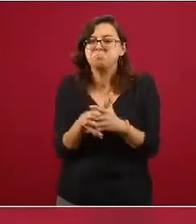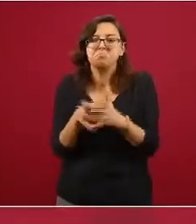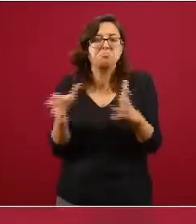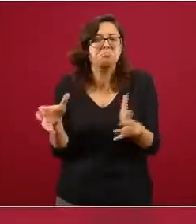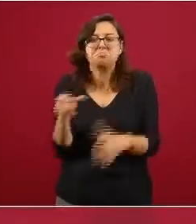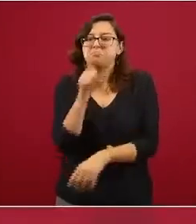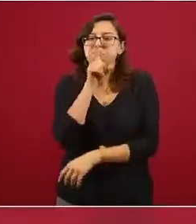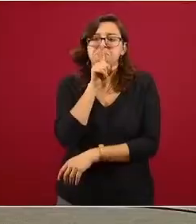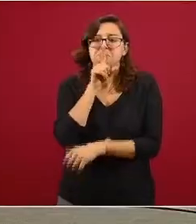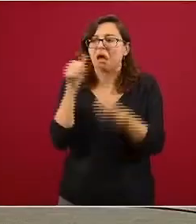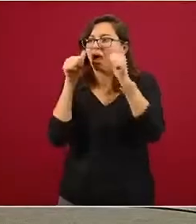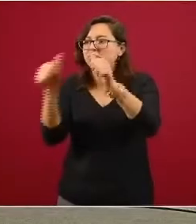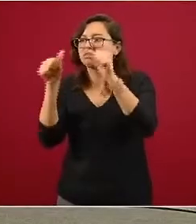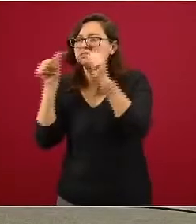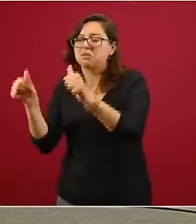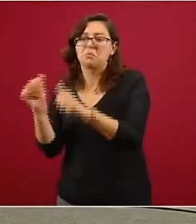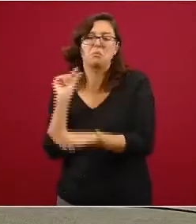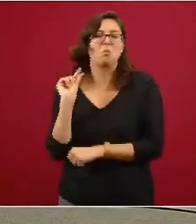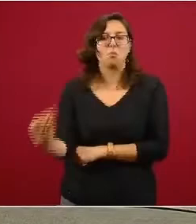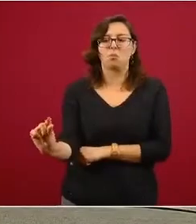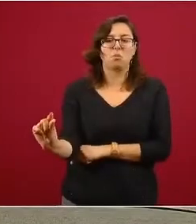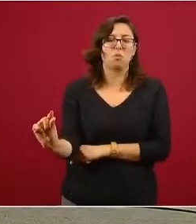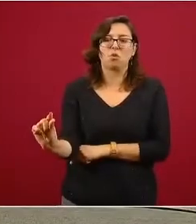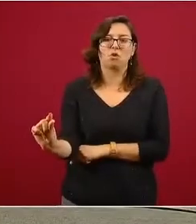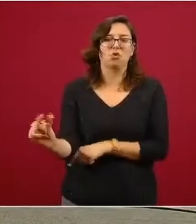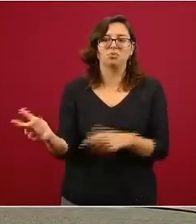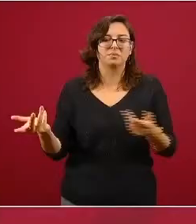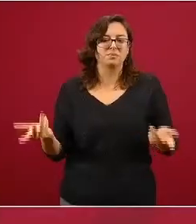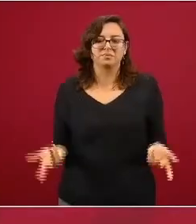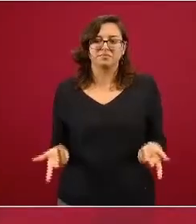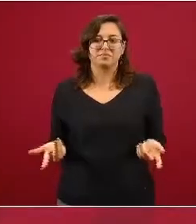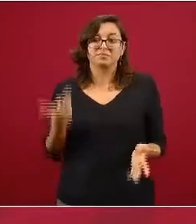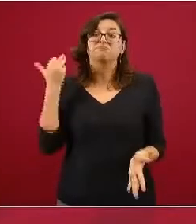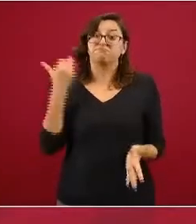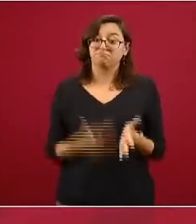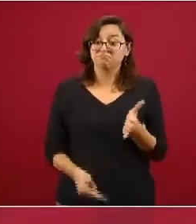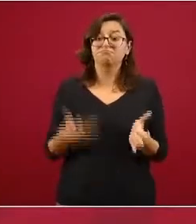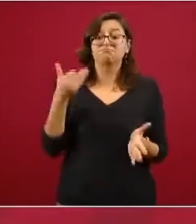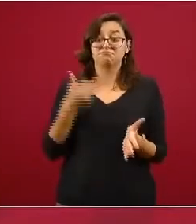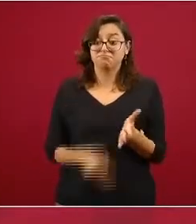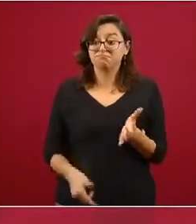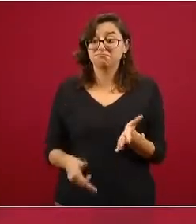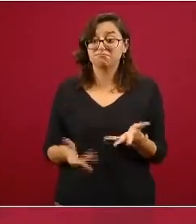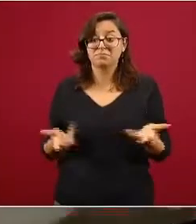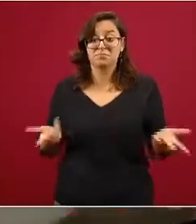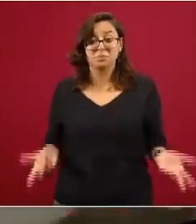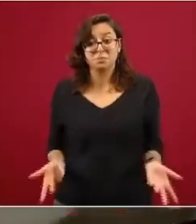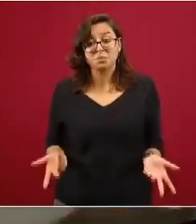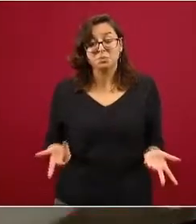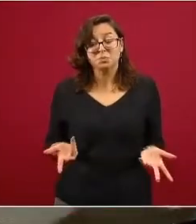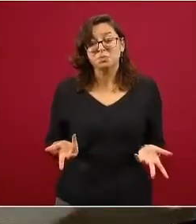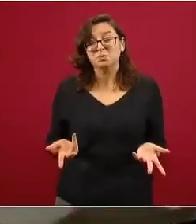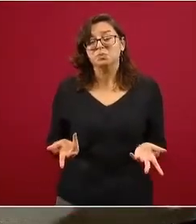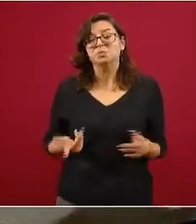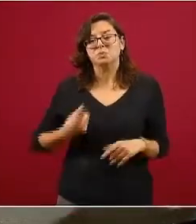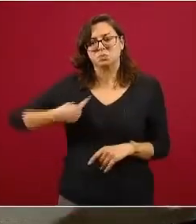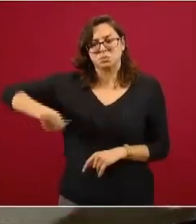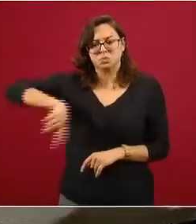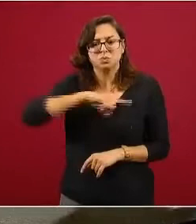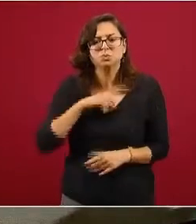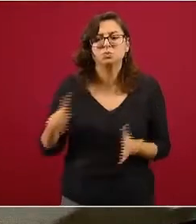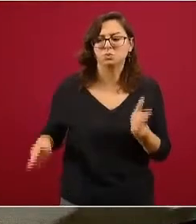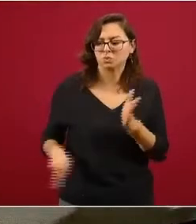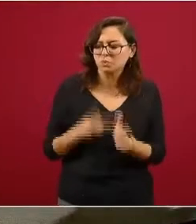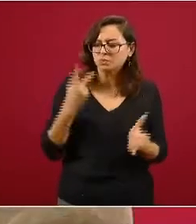logró tener menor capacidad de la que es necesaria. Si uno mide, como lo hemos estado